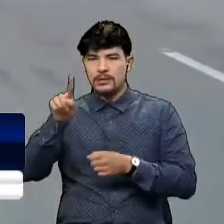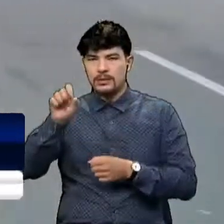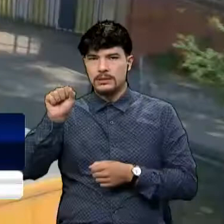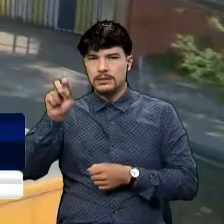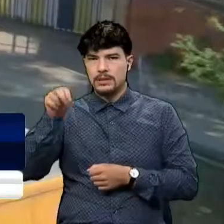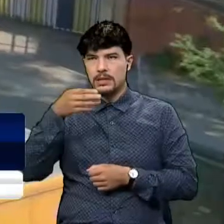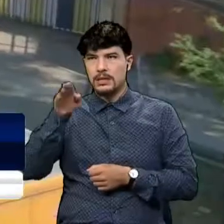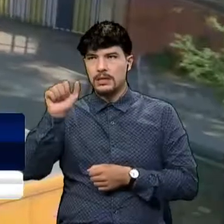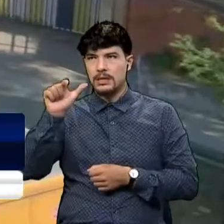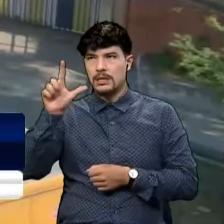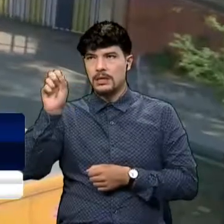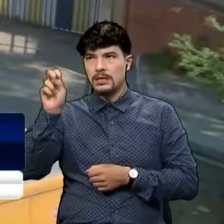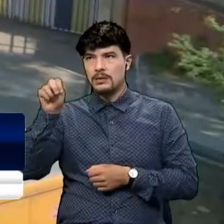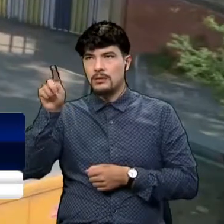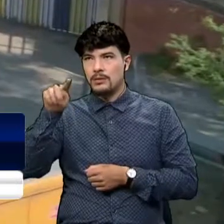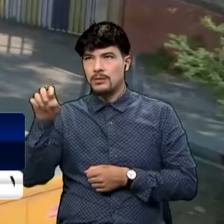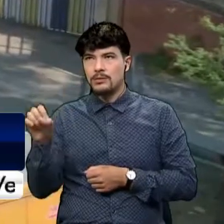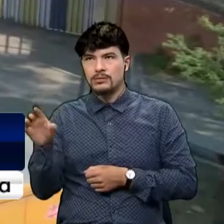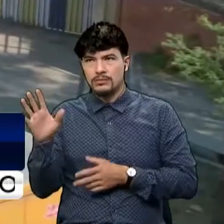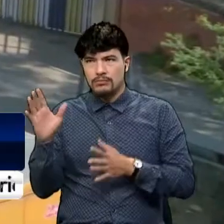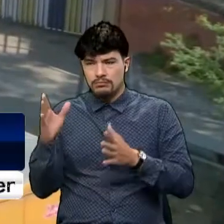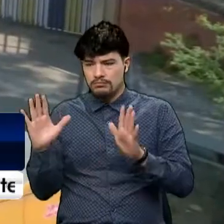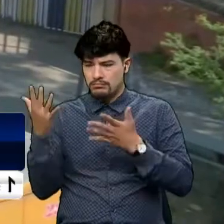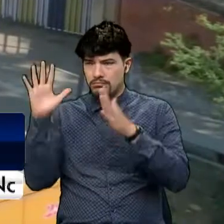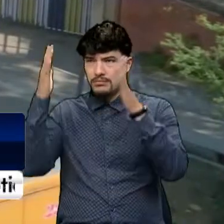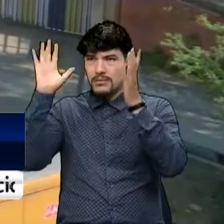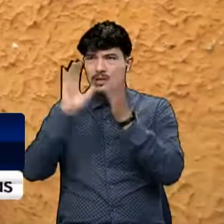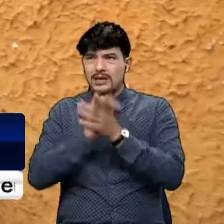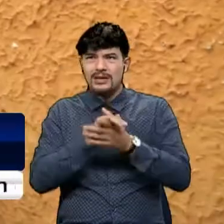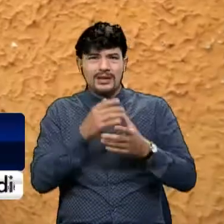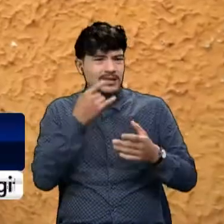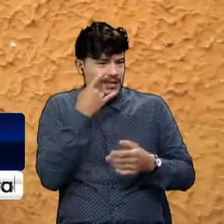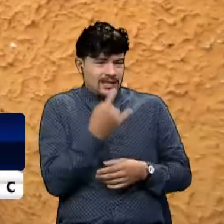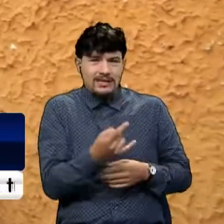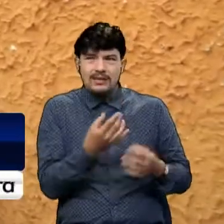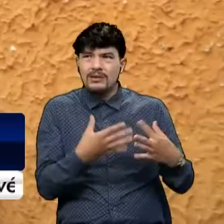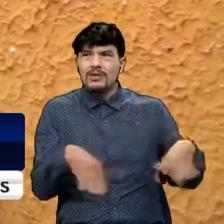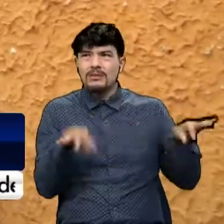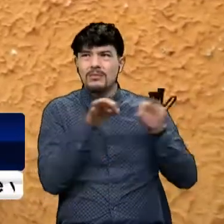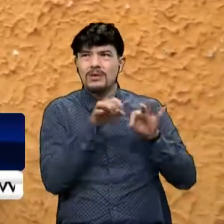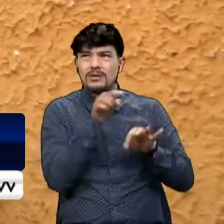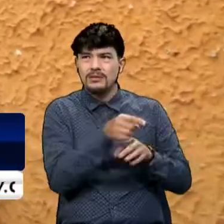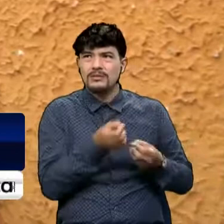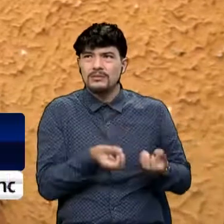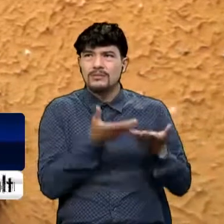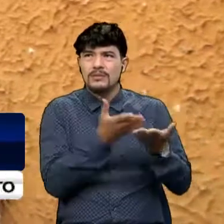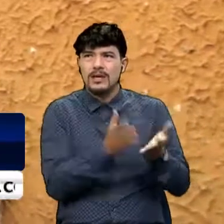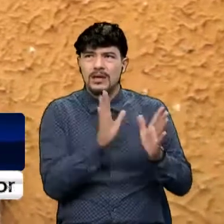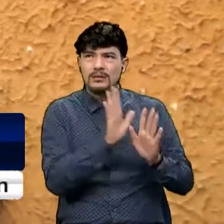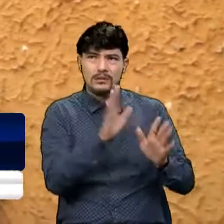sacrificar terreno del colegio la normal 3 a los 3 d es que arreglen ese problema